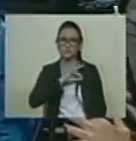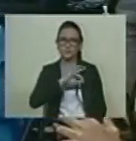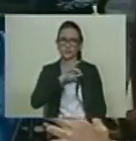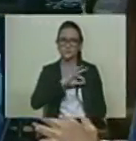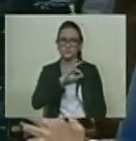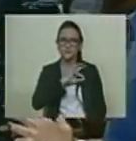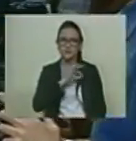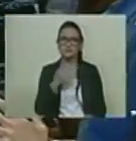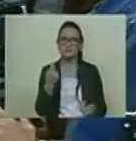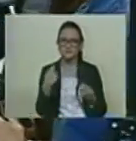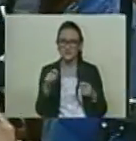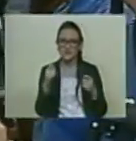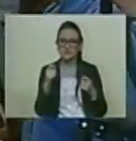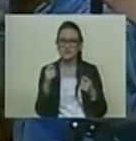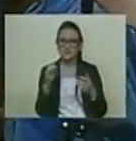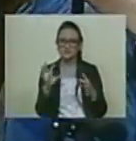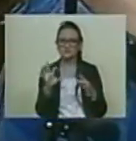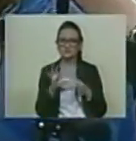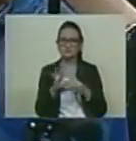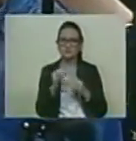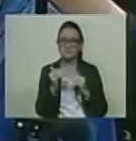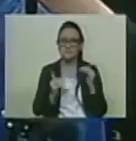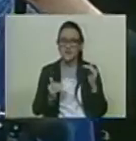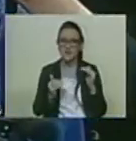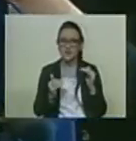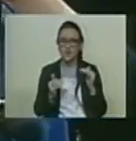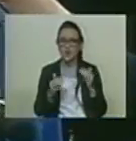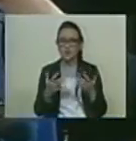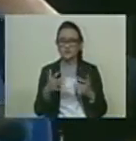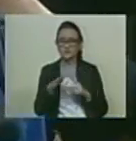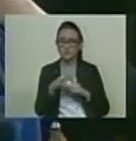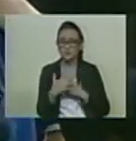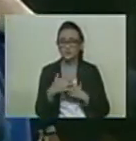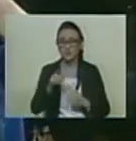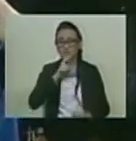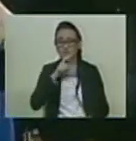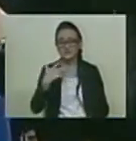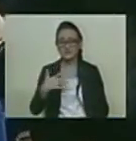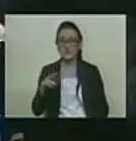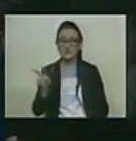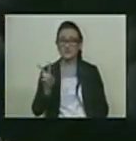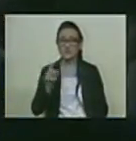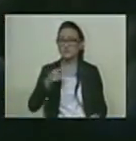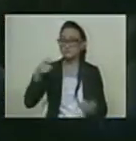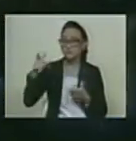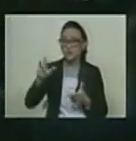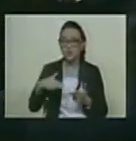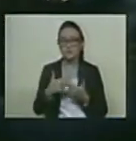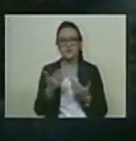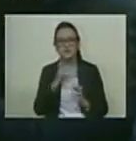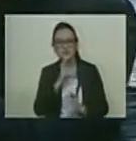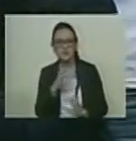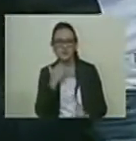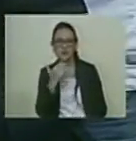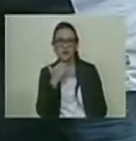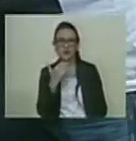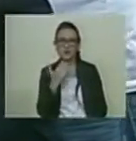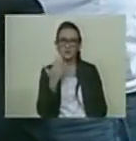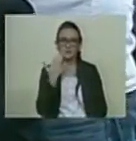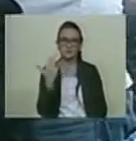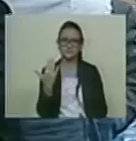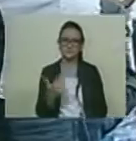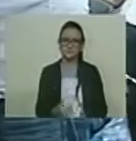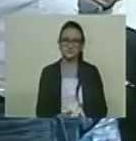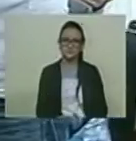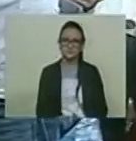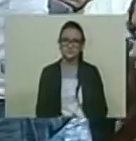para tratar de disminuir un poco el éxodo de los venezolanos o la migración de los venezolanos. Quisiera saber su respuesta ante esta afirmación